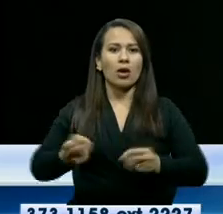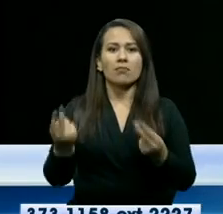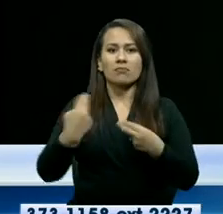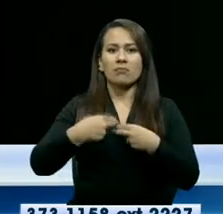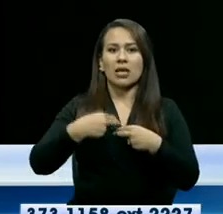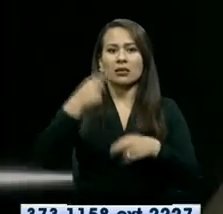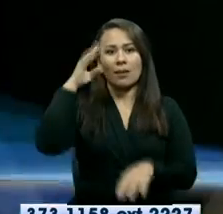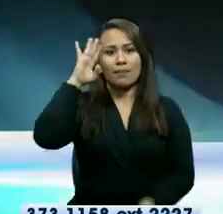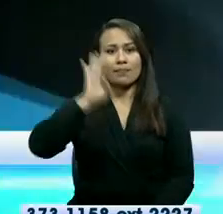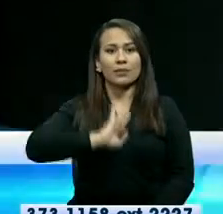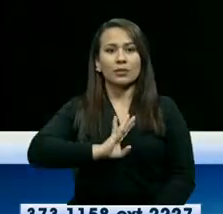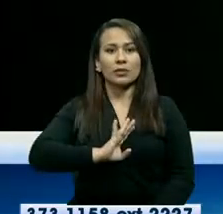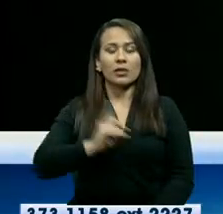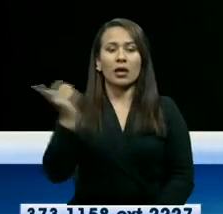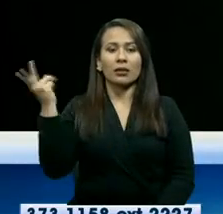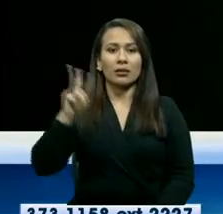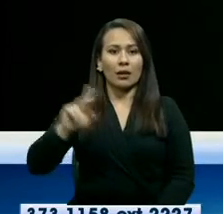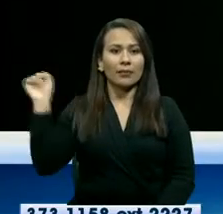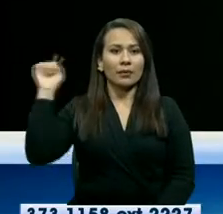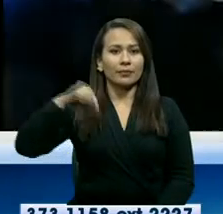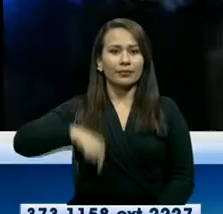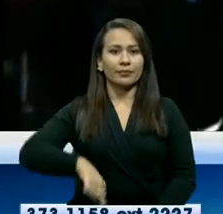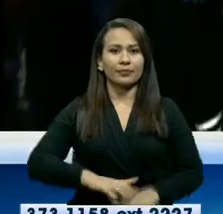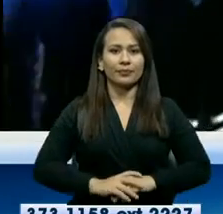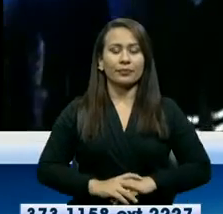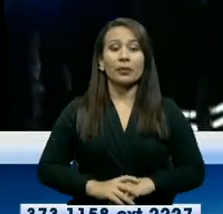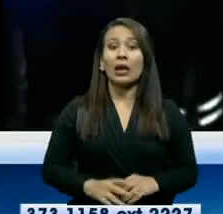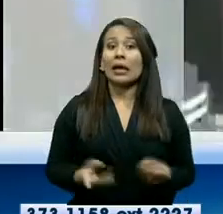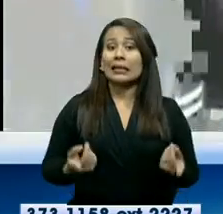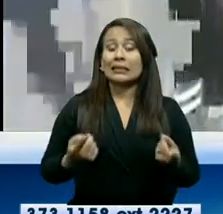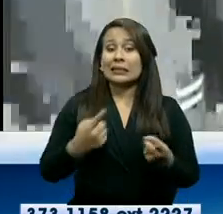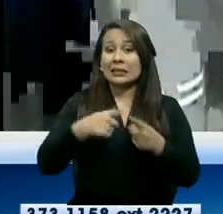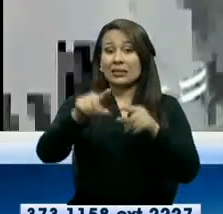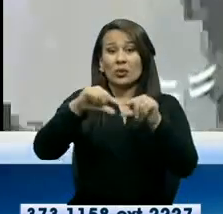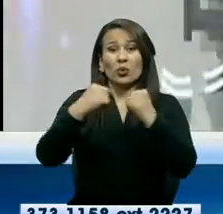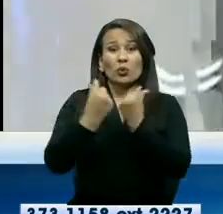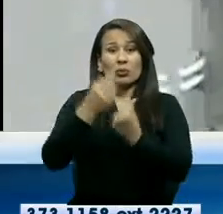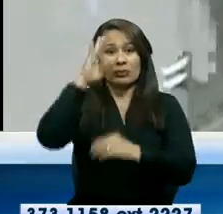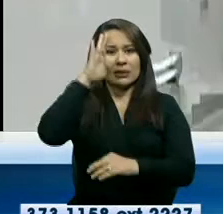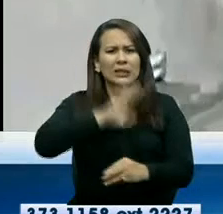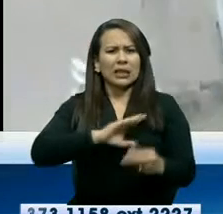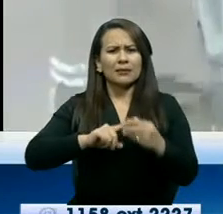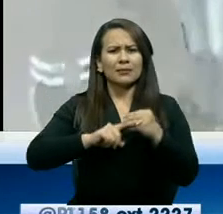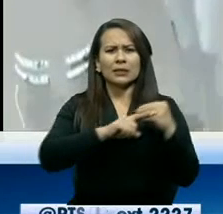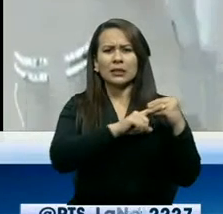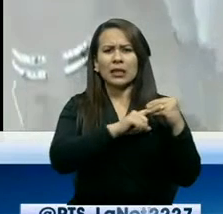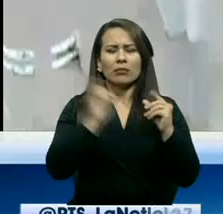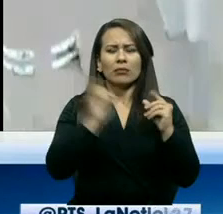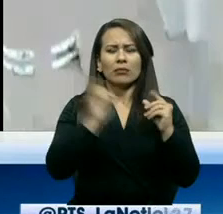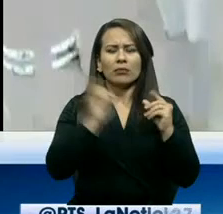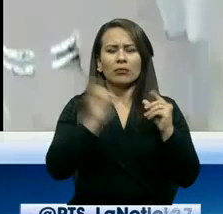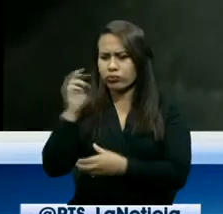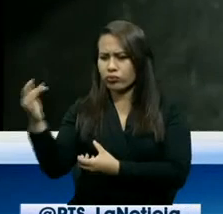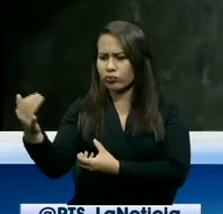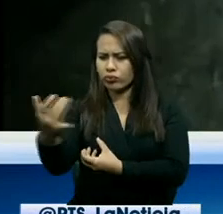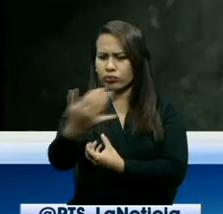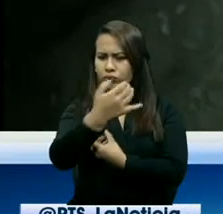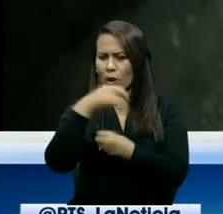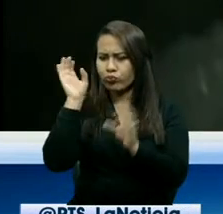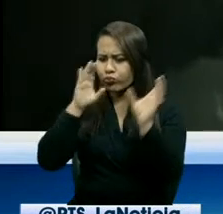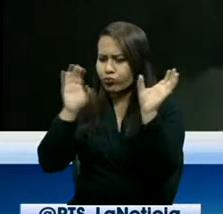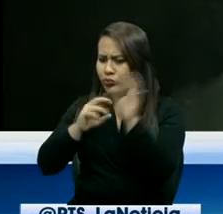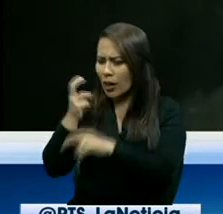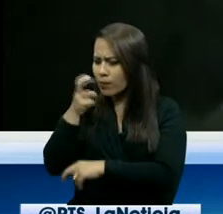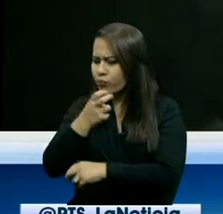la policía preventiva que habían llegado primero al Chichi. Elementos de criminalística estuvieron en el lugar para recopilar indicios de lo sucedido.